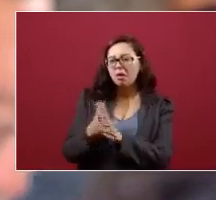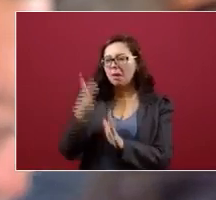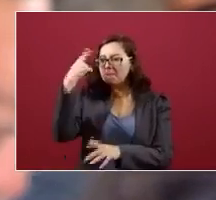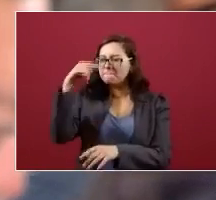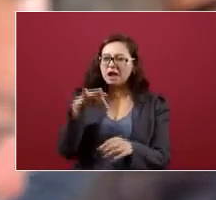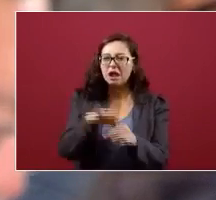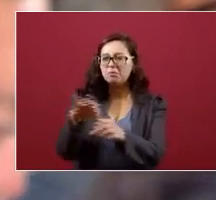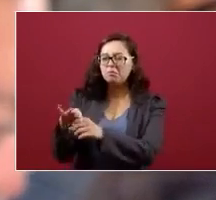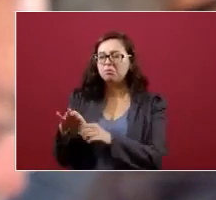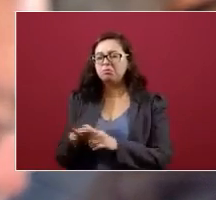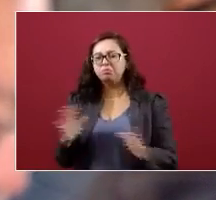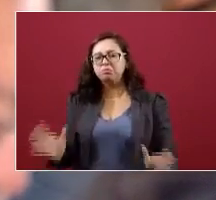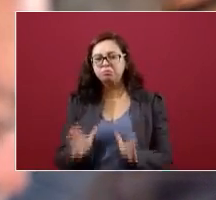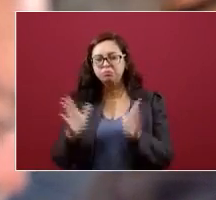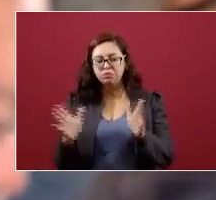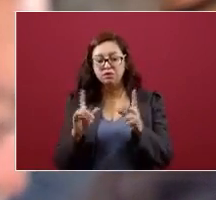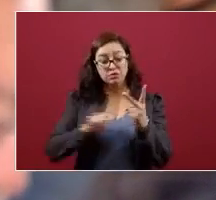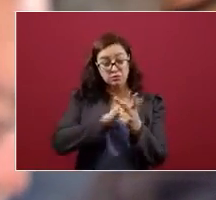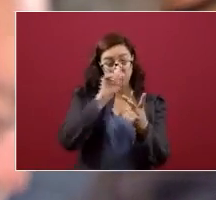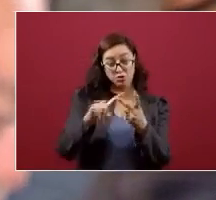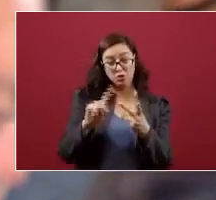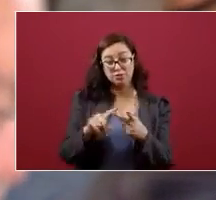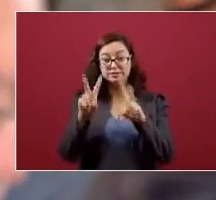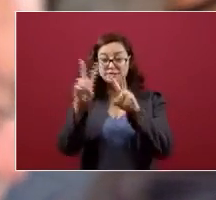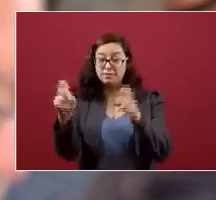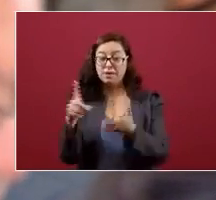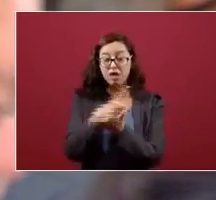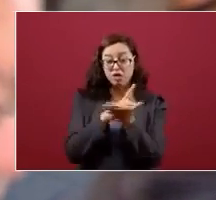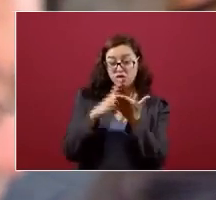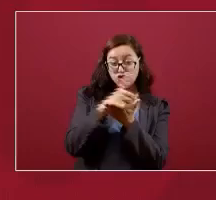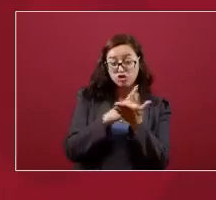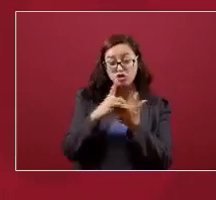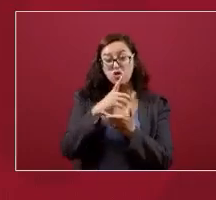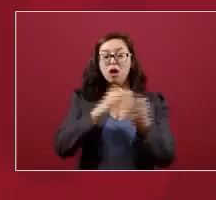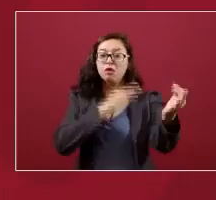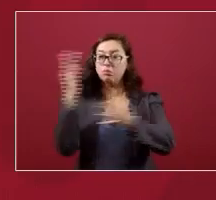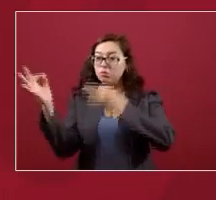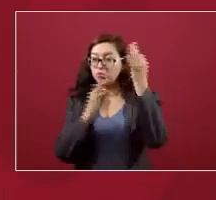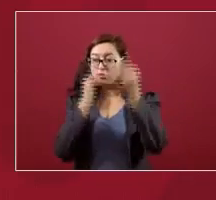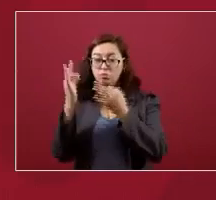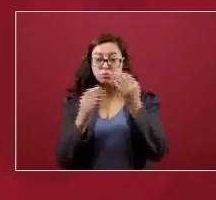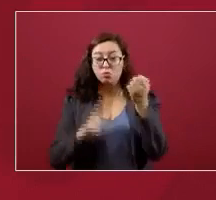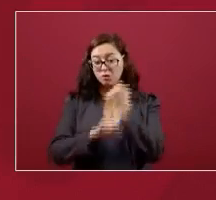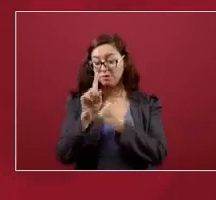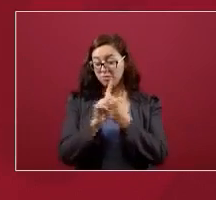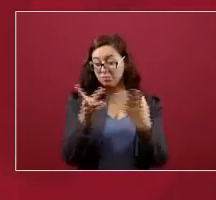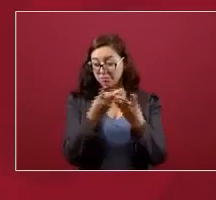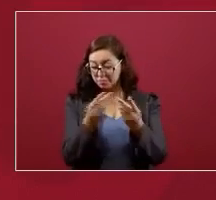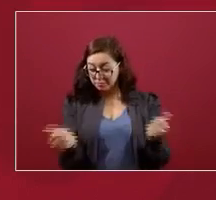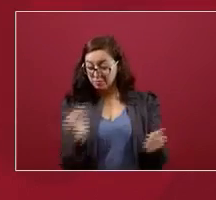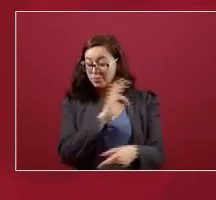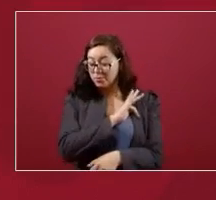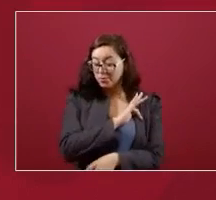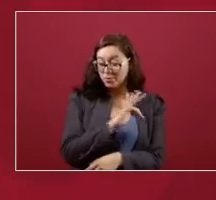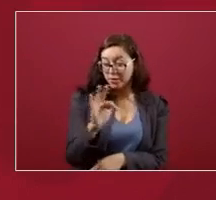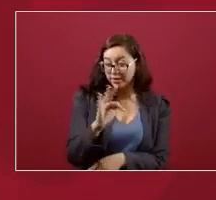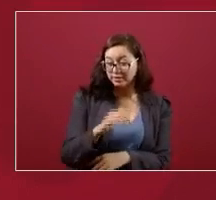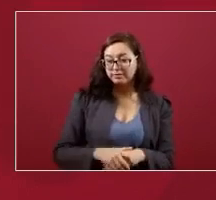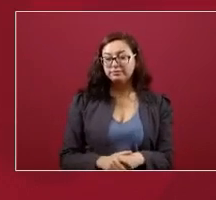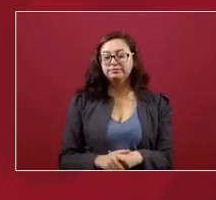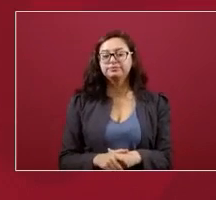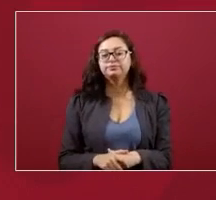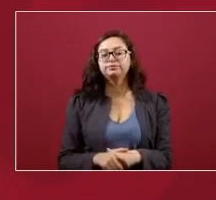si usted piensa que con una simple campaña se puede erradicar el problema. Gracias. Bueno, escuché